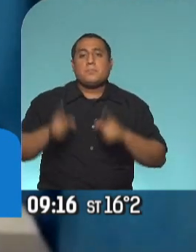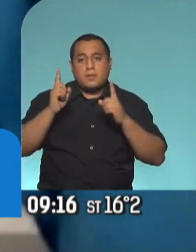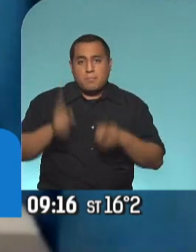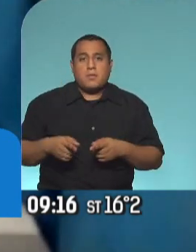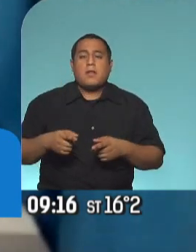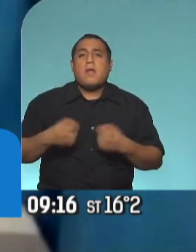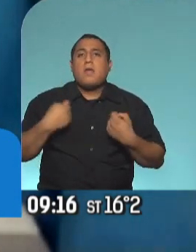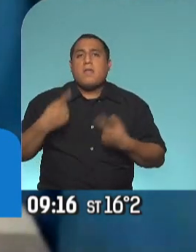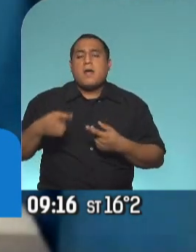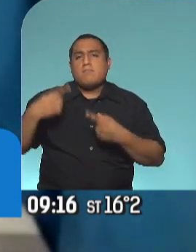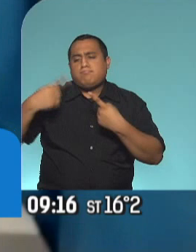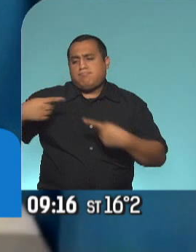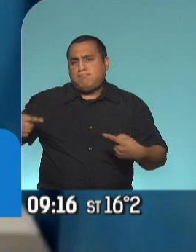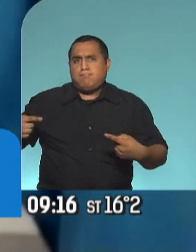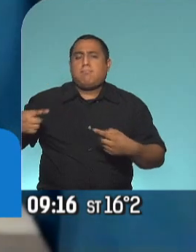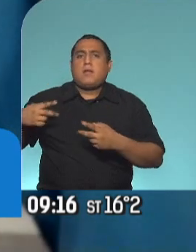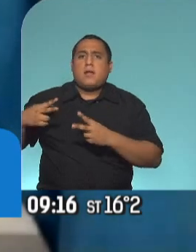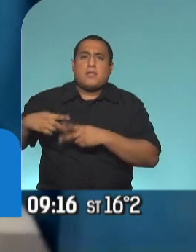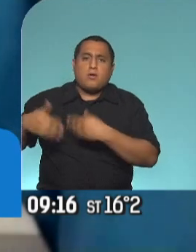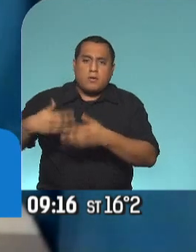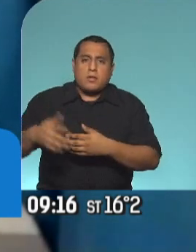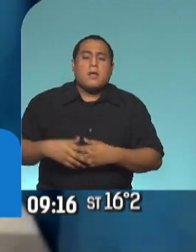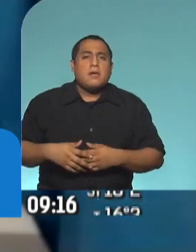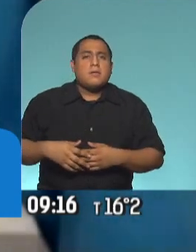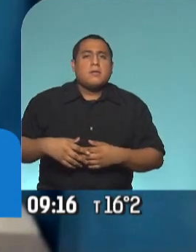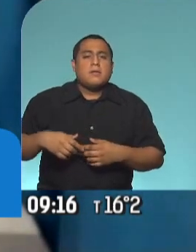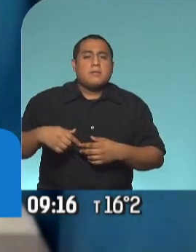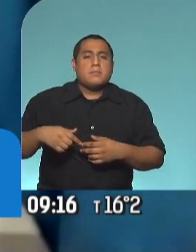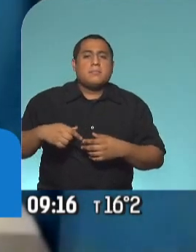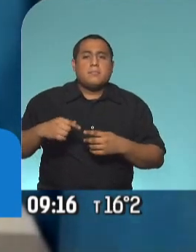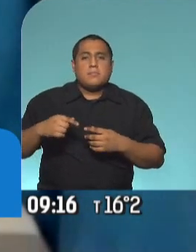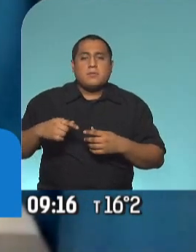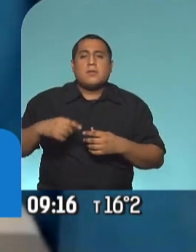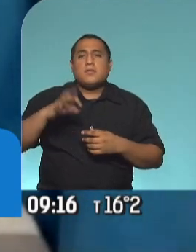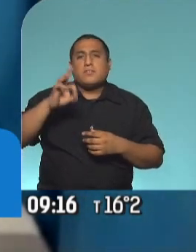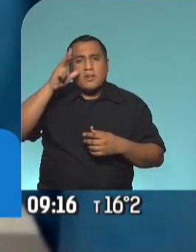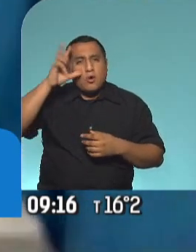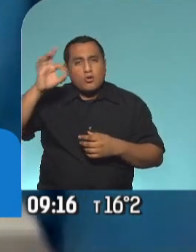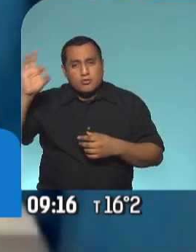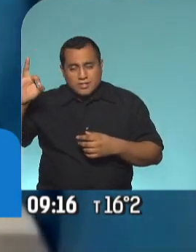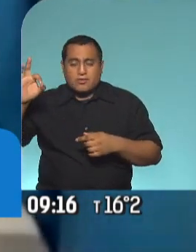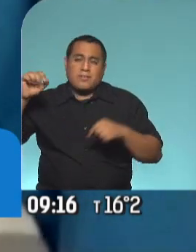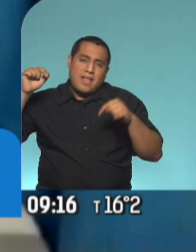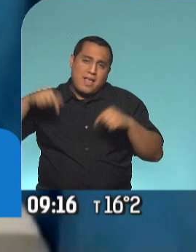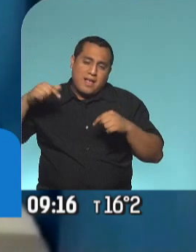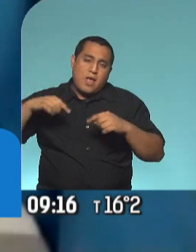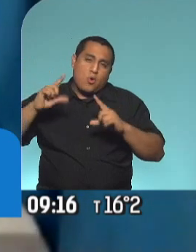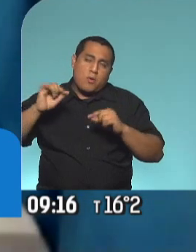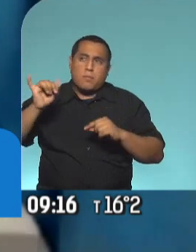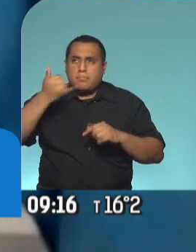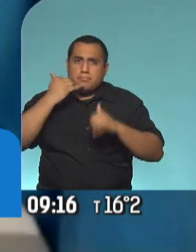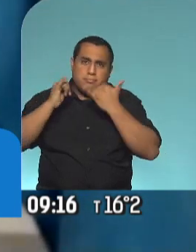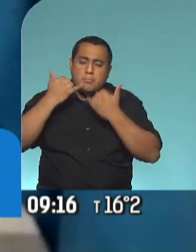creamos herramientas tecnológicas, C19 de La Rioja, y el 0800, ¿sí?, que nos sirven para